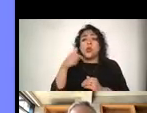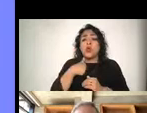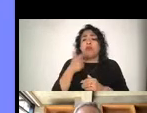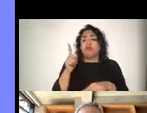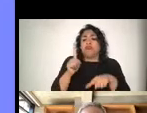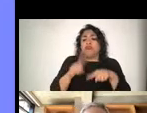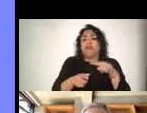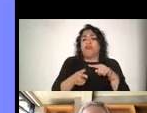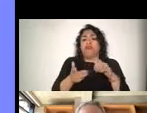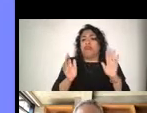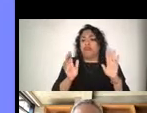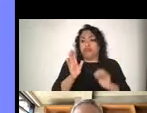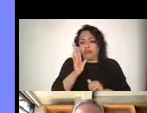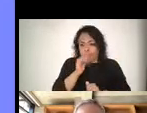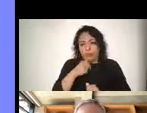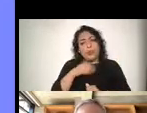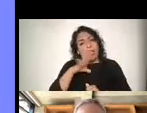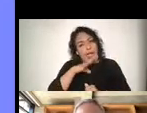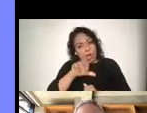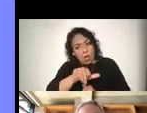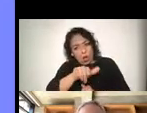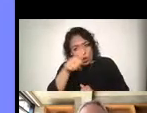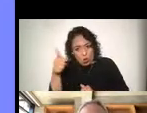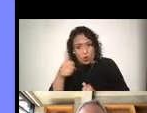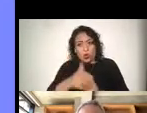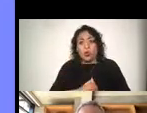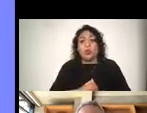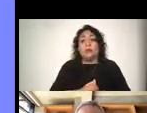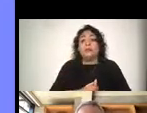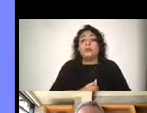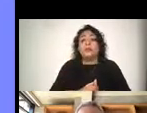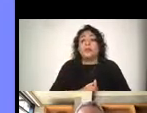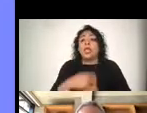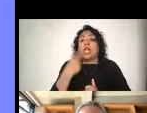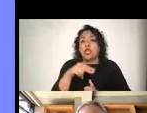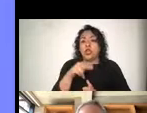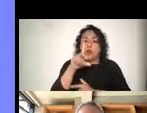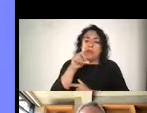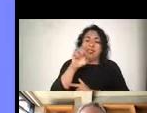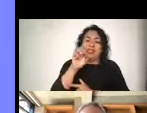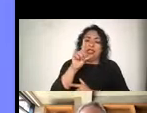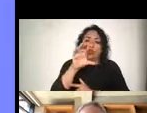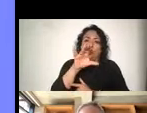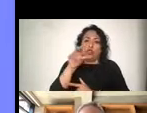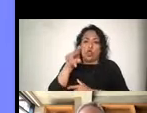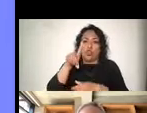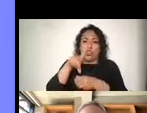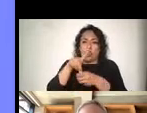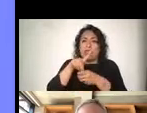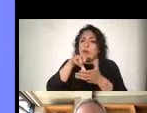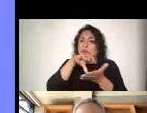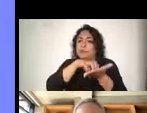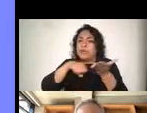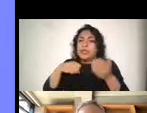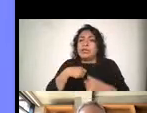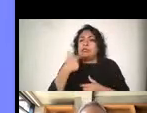¿no? Y tenemos otro paquete que es de deducciones por donativos. Hasta el 7% de todo lo que ganemos en un